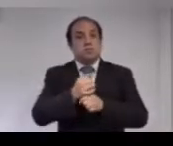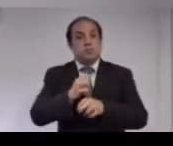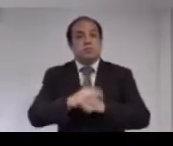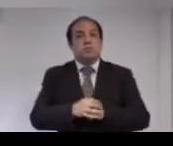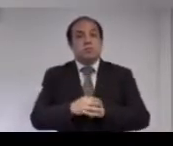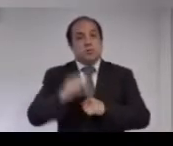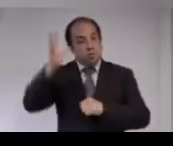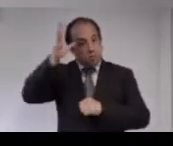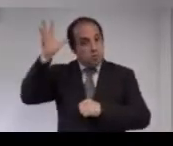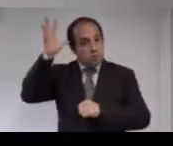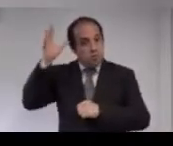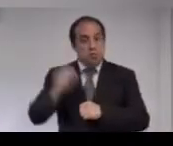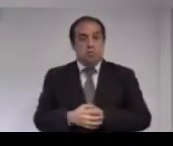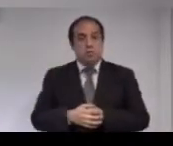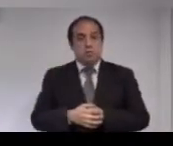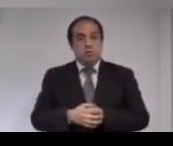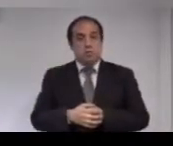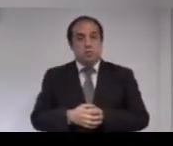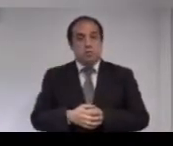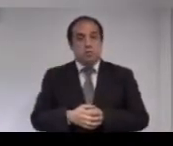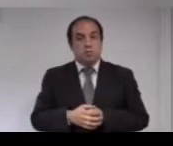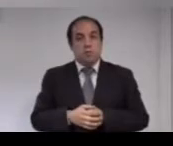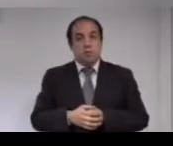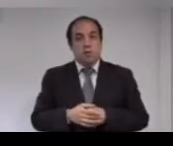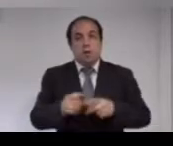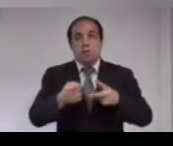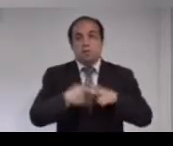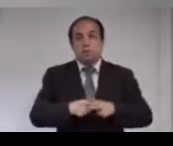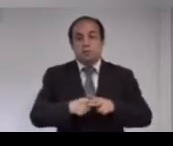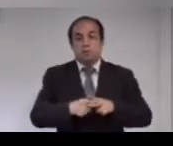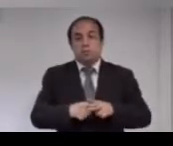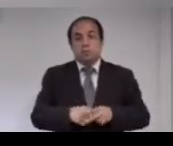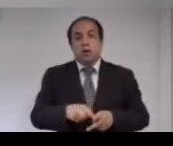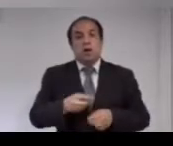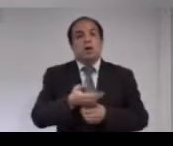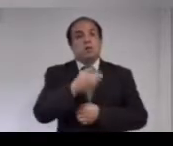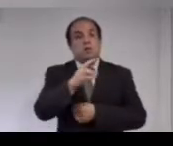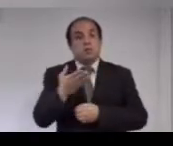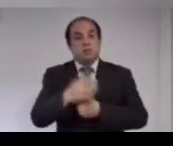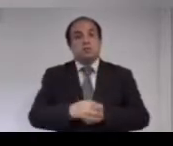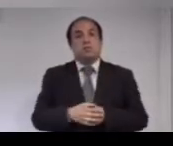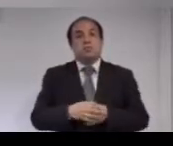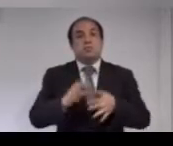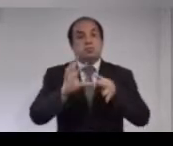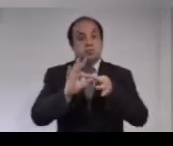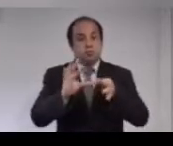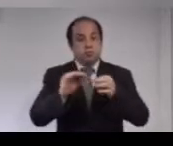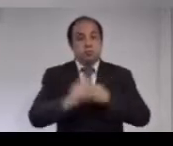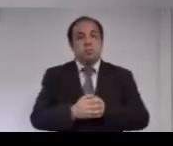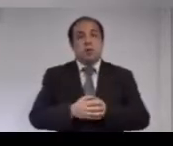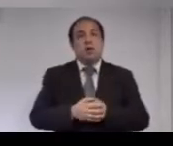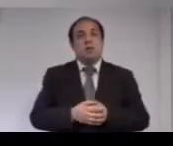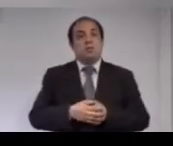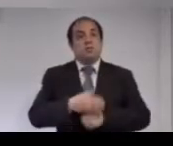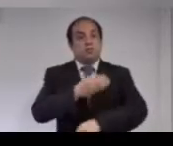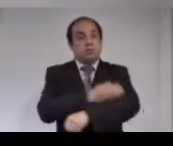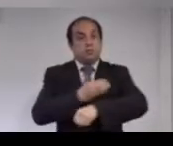en Cuauhtémoc se apresta a tomar la declaración a las y los compañeros